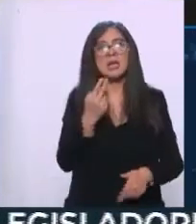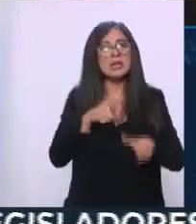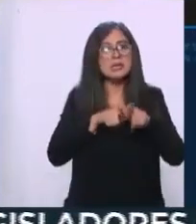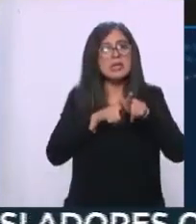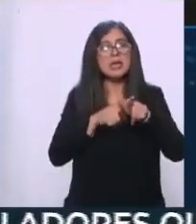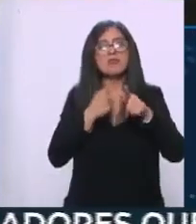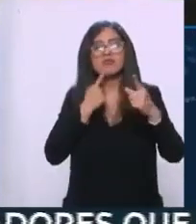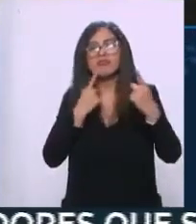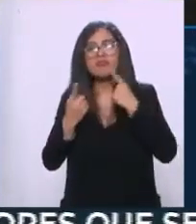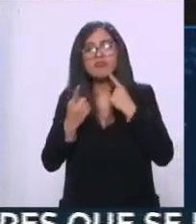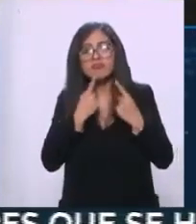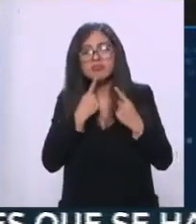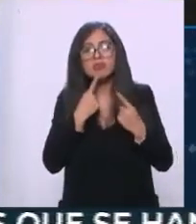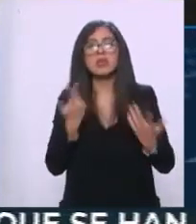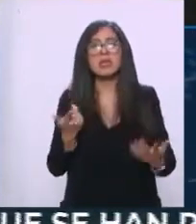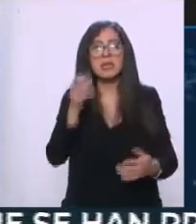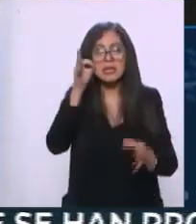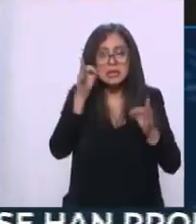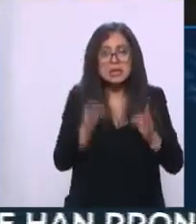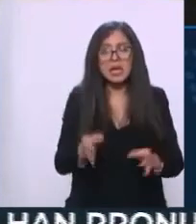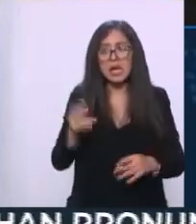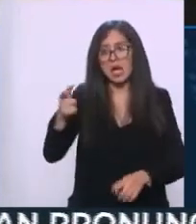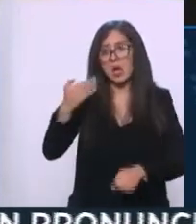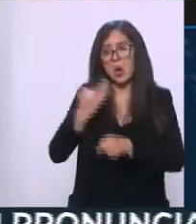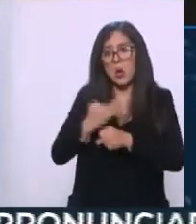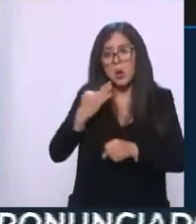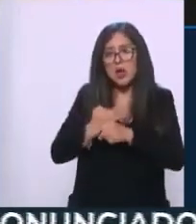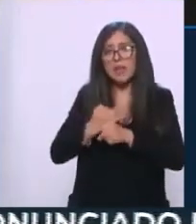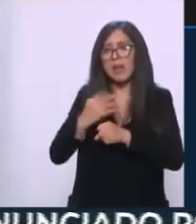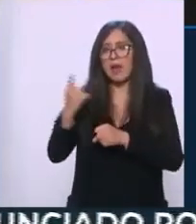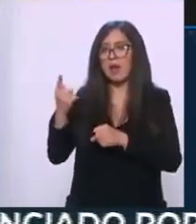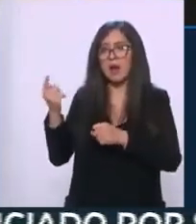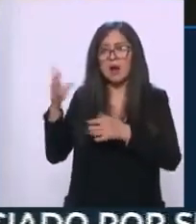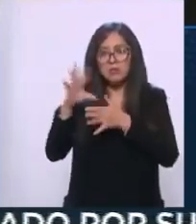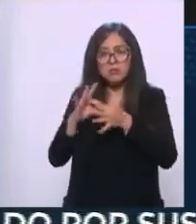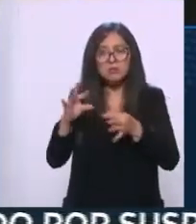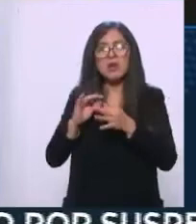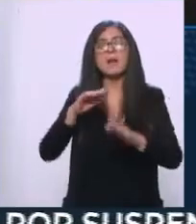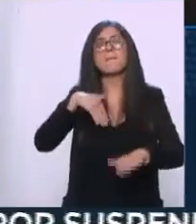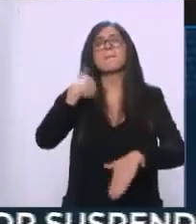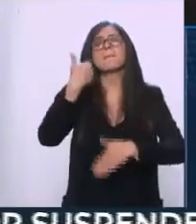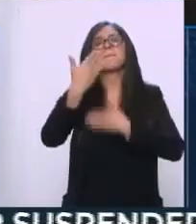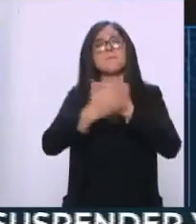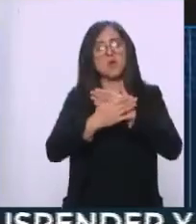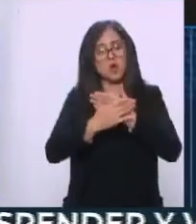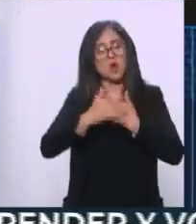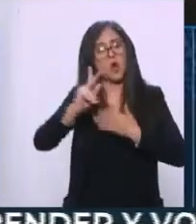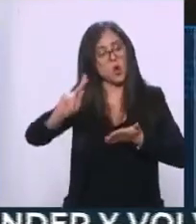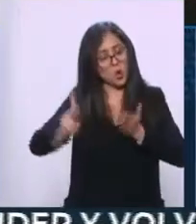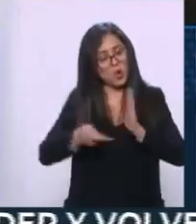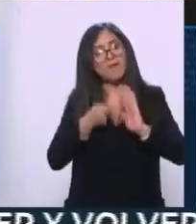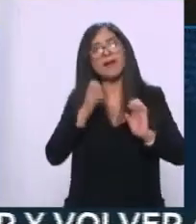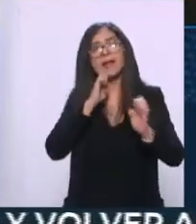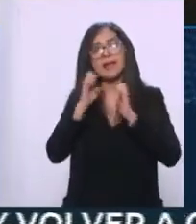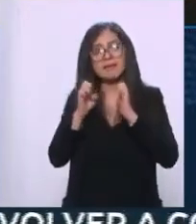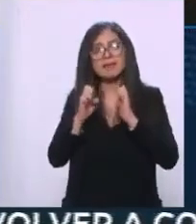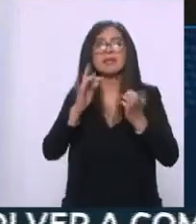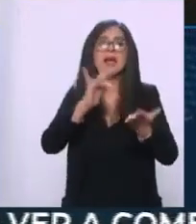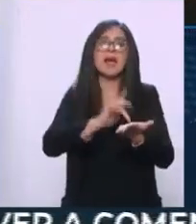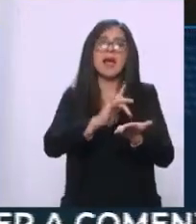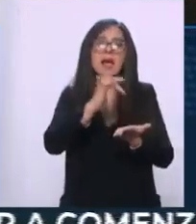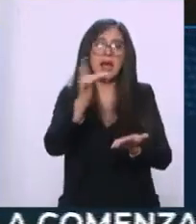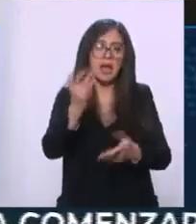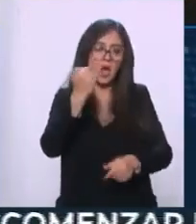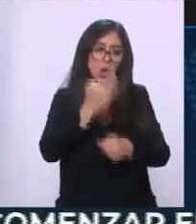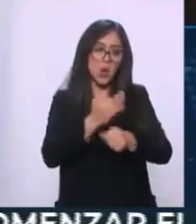no sé si estoy completamente de acuerdo, justamente por lo que implica, pero discutámoslo, volvamos a hablar de eso. Yo les agradezco mucho que esta noche